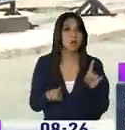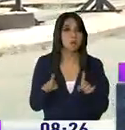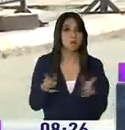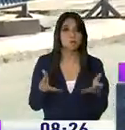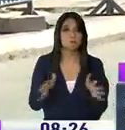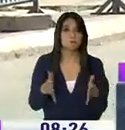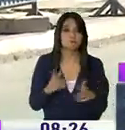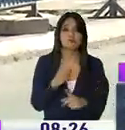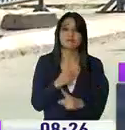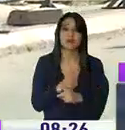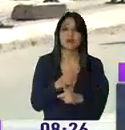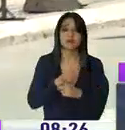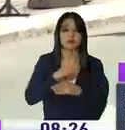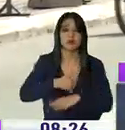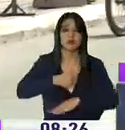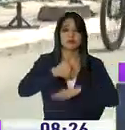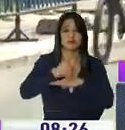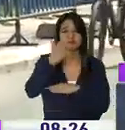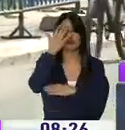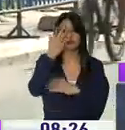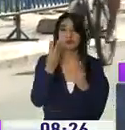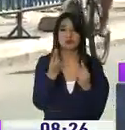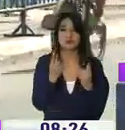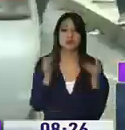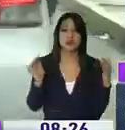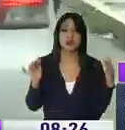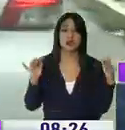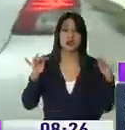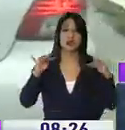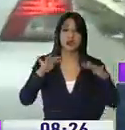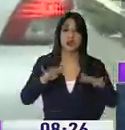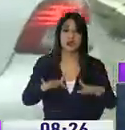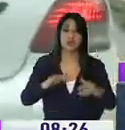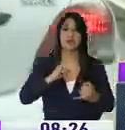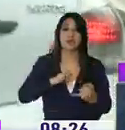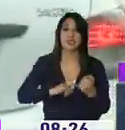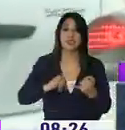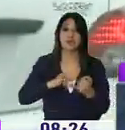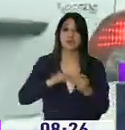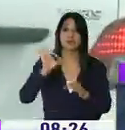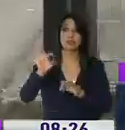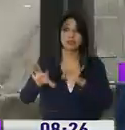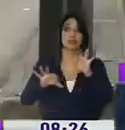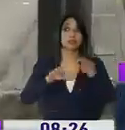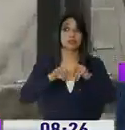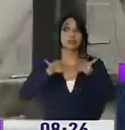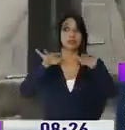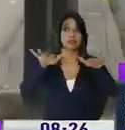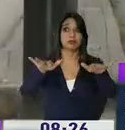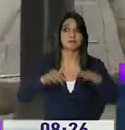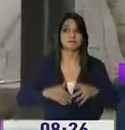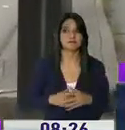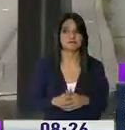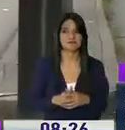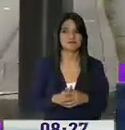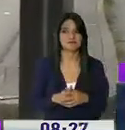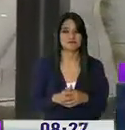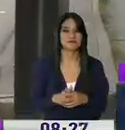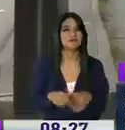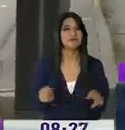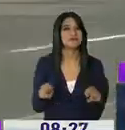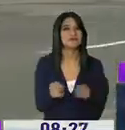que preocupa porque la aglomeración de personas hace que el virus se siga propagando. Este mismo escenario se